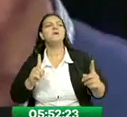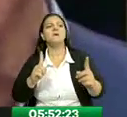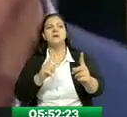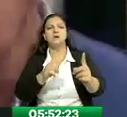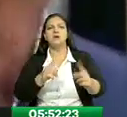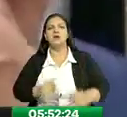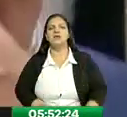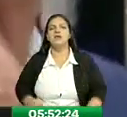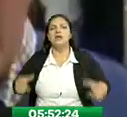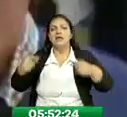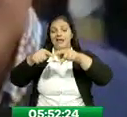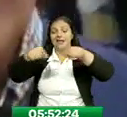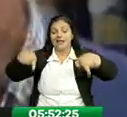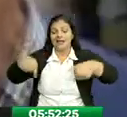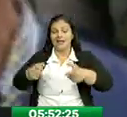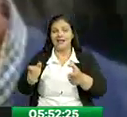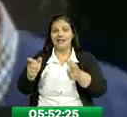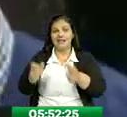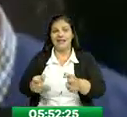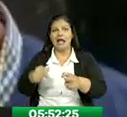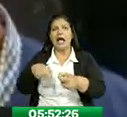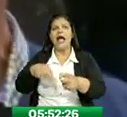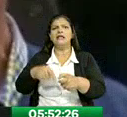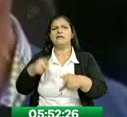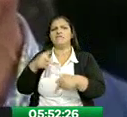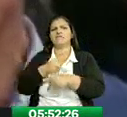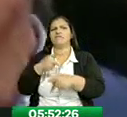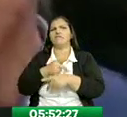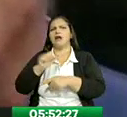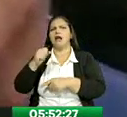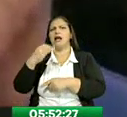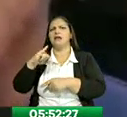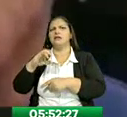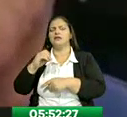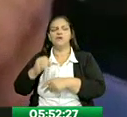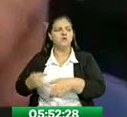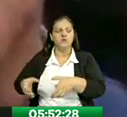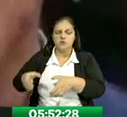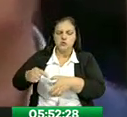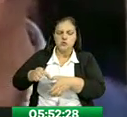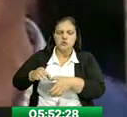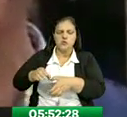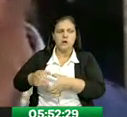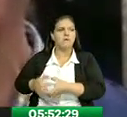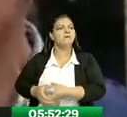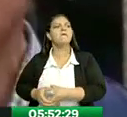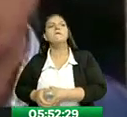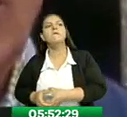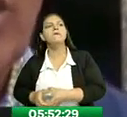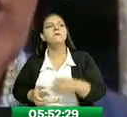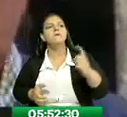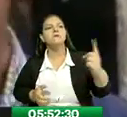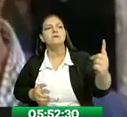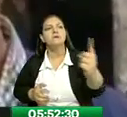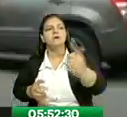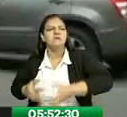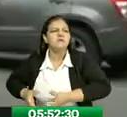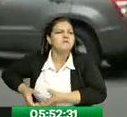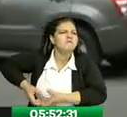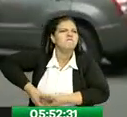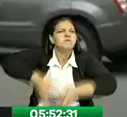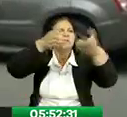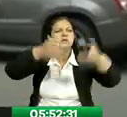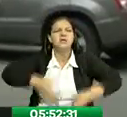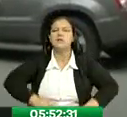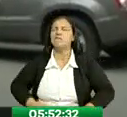batería, pero ha sido una quemadura bien afectada, está en sus partes del rostro, cuello y brazos. La